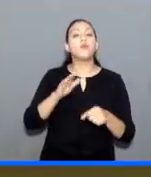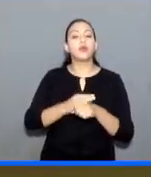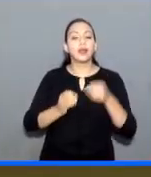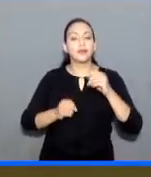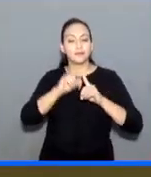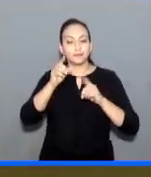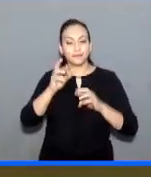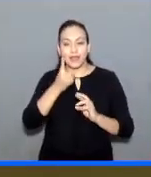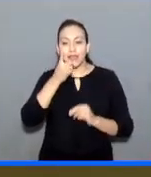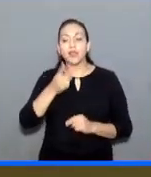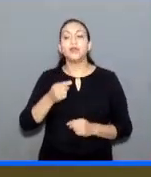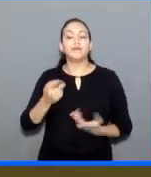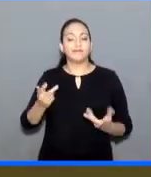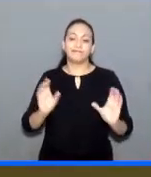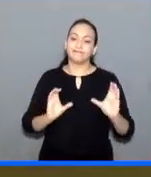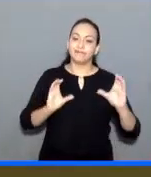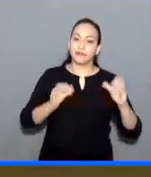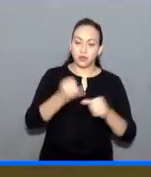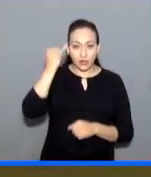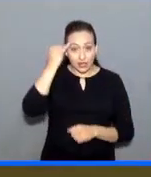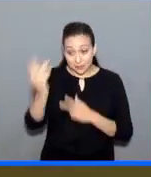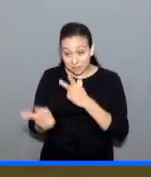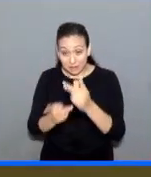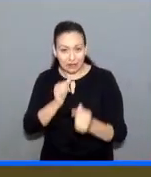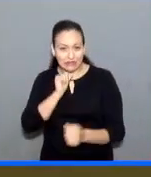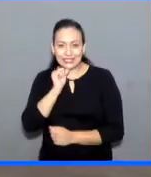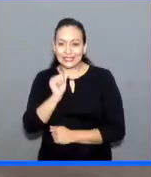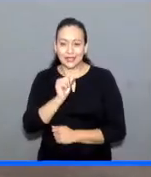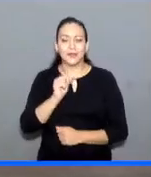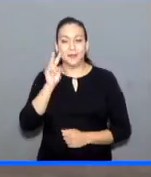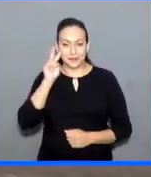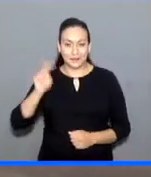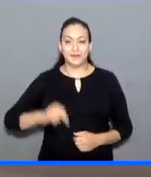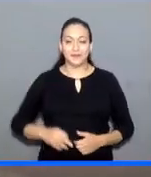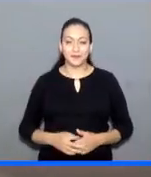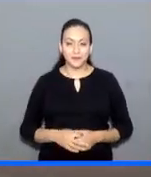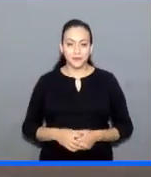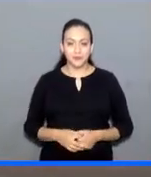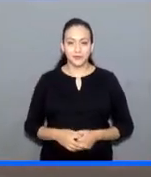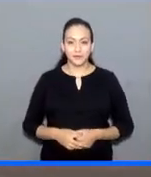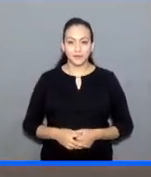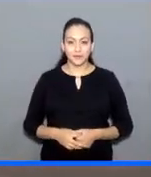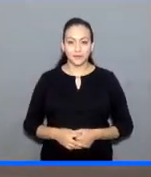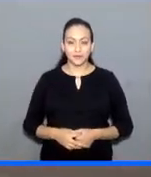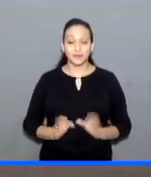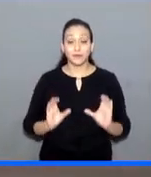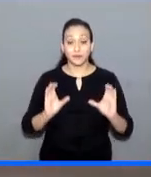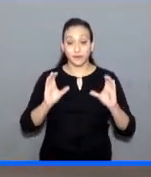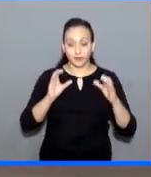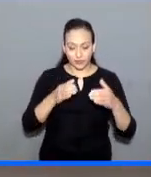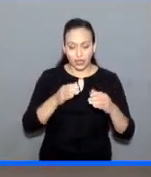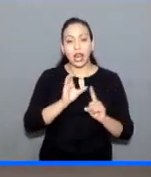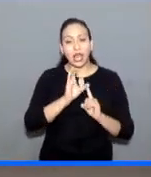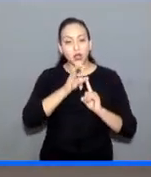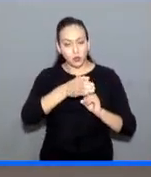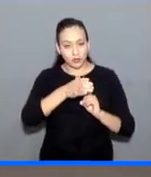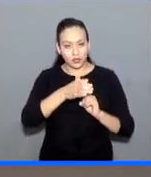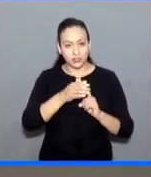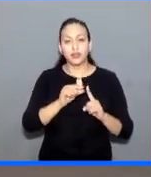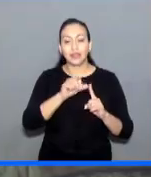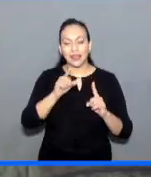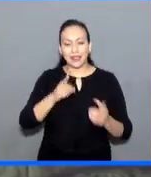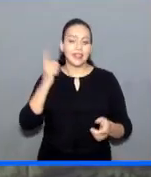consulta a comunidades indígenas y afromexicanas. La Comisión de Defensa Nacional de la Cámara de